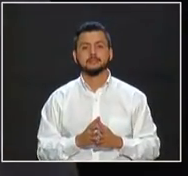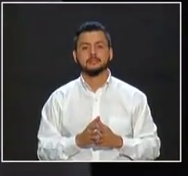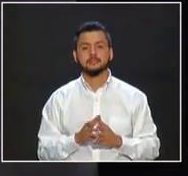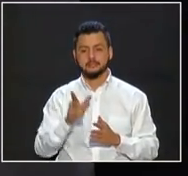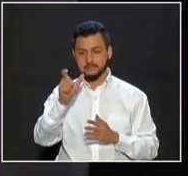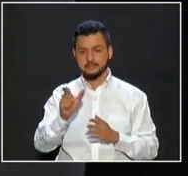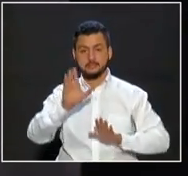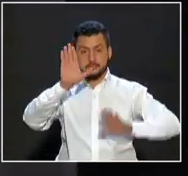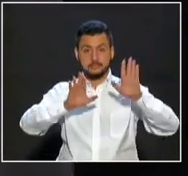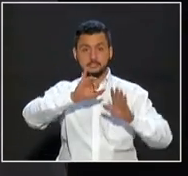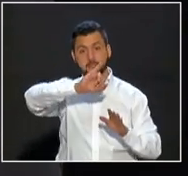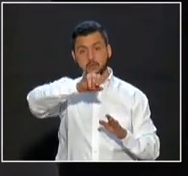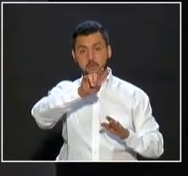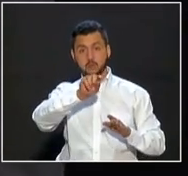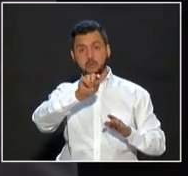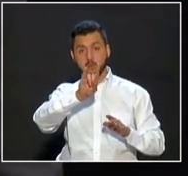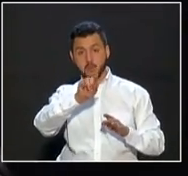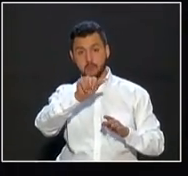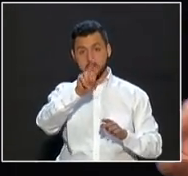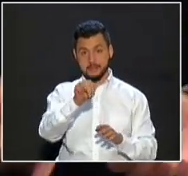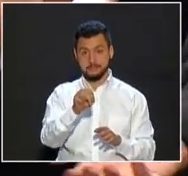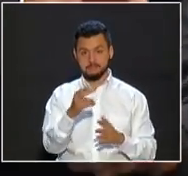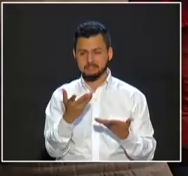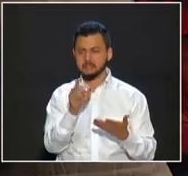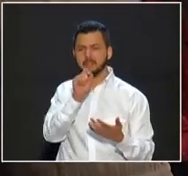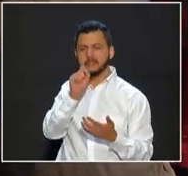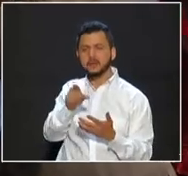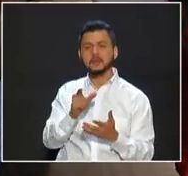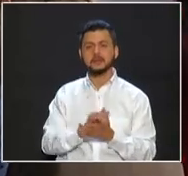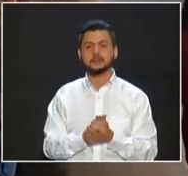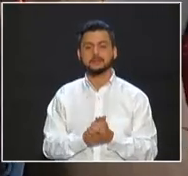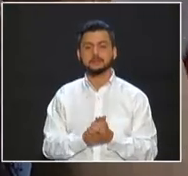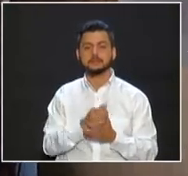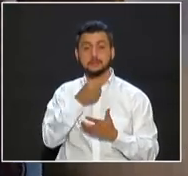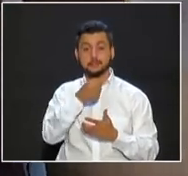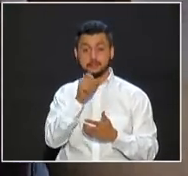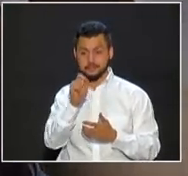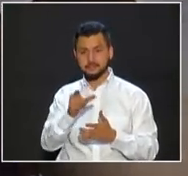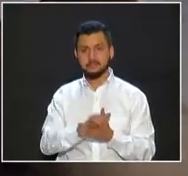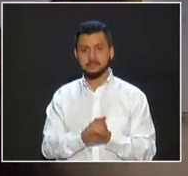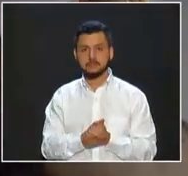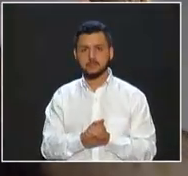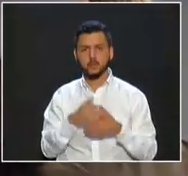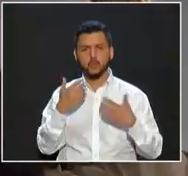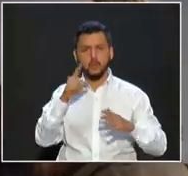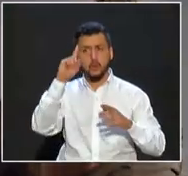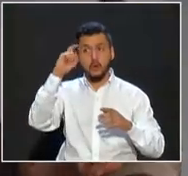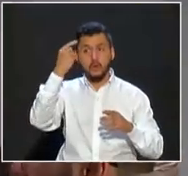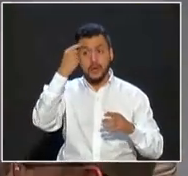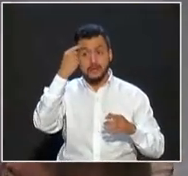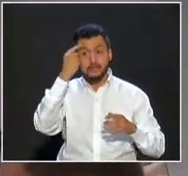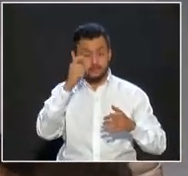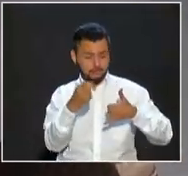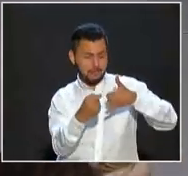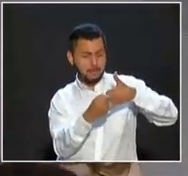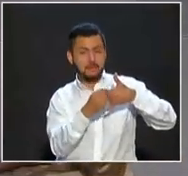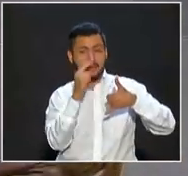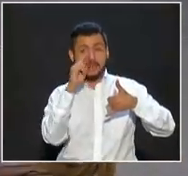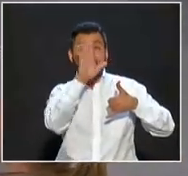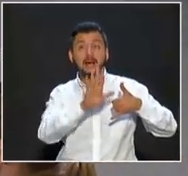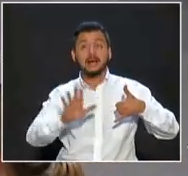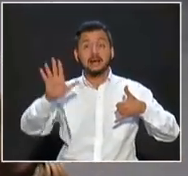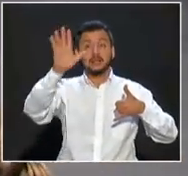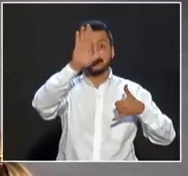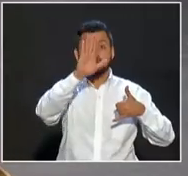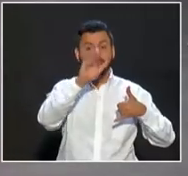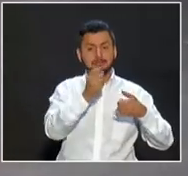número 4 la número 4 dicen el gobierno nacional no le ha cumplido al departamento con la financiación de los